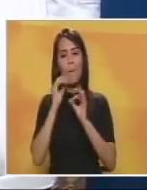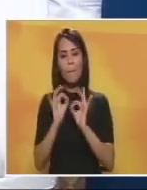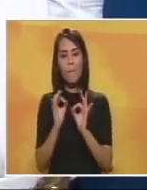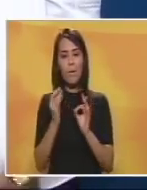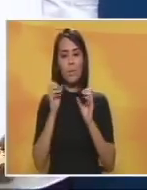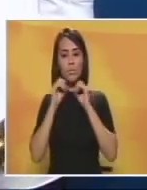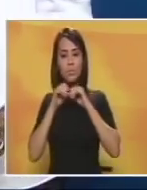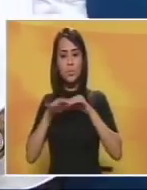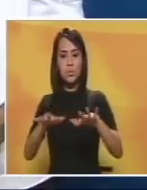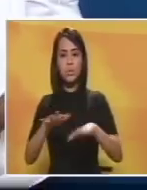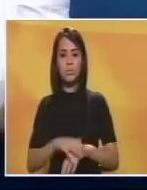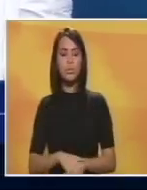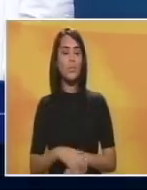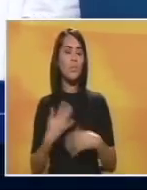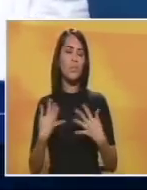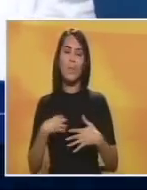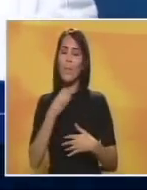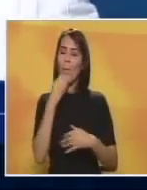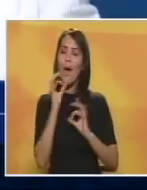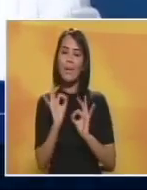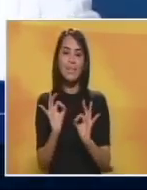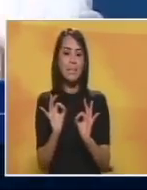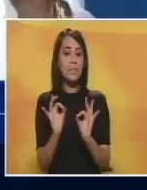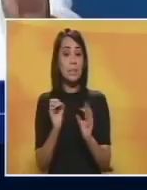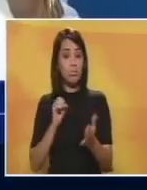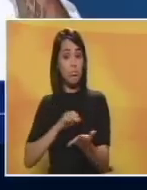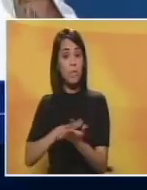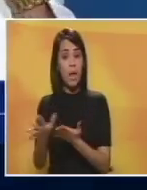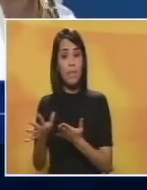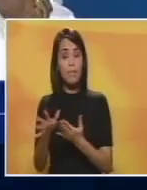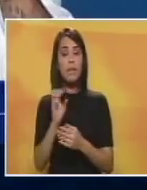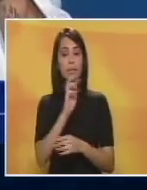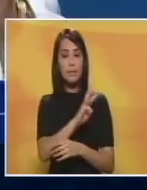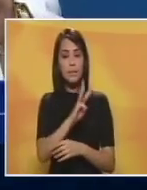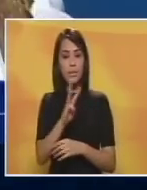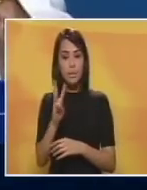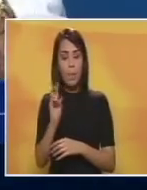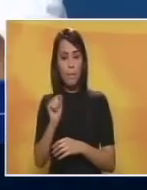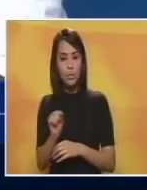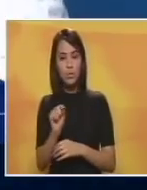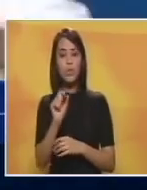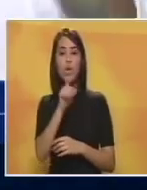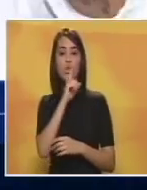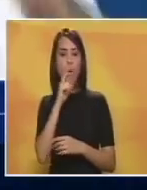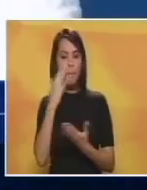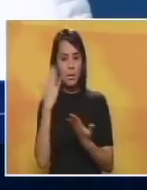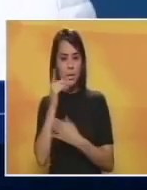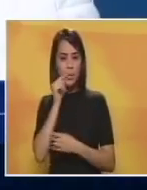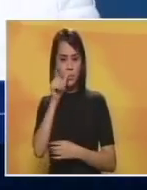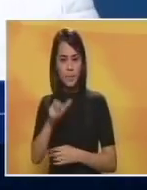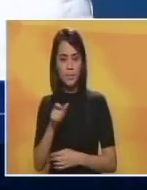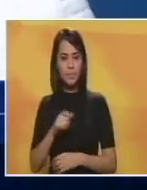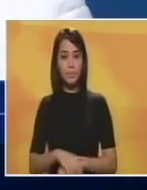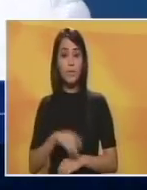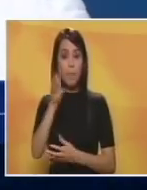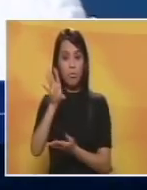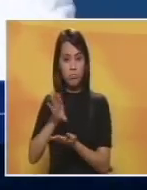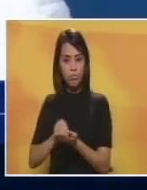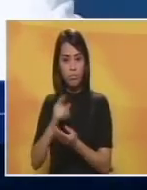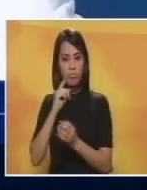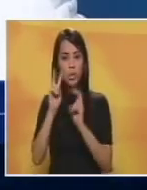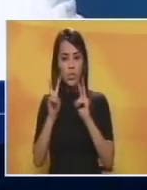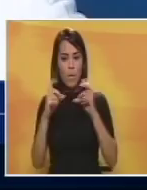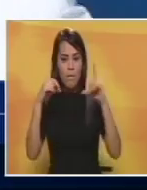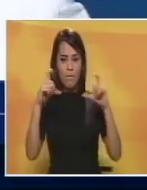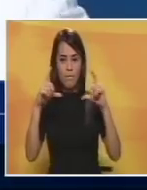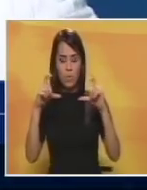en redes? Grandioso, grandioso. Además que el disco es totalmente gratis. Puedes ingresar a www.sixtorain.online y descargarlo, también ver las fotos nuevas. La nueva